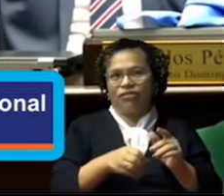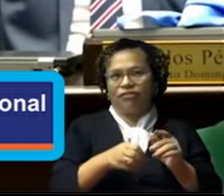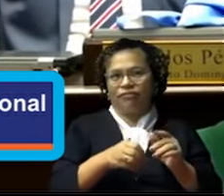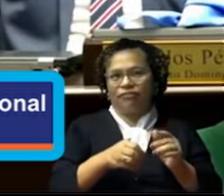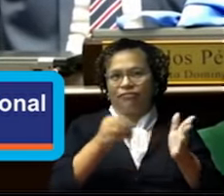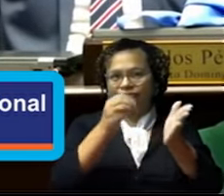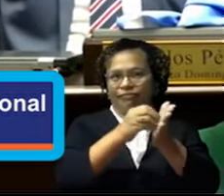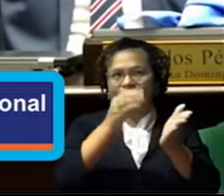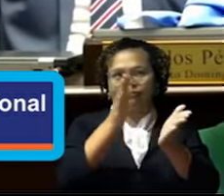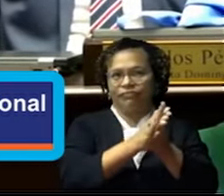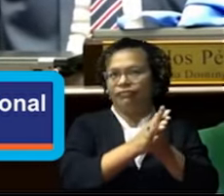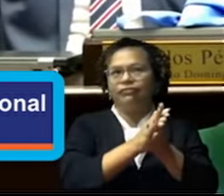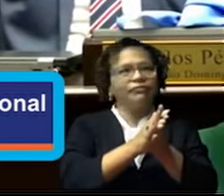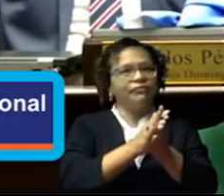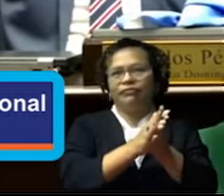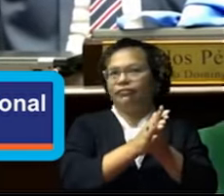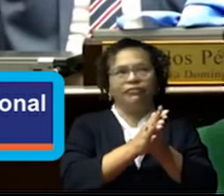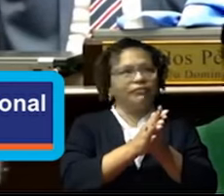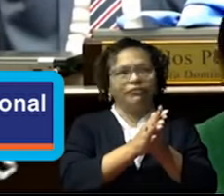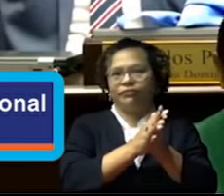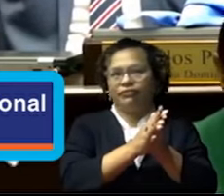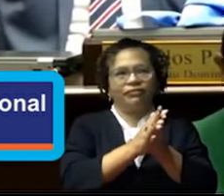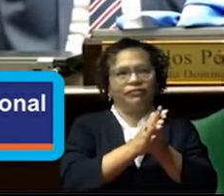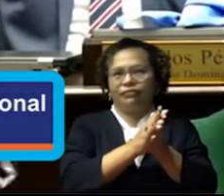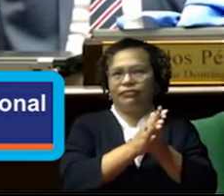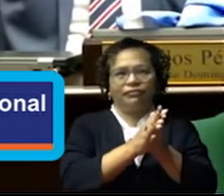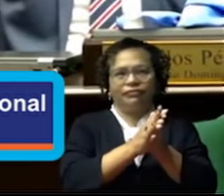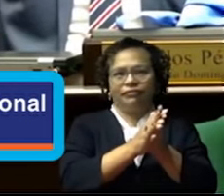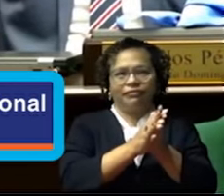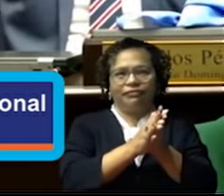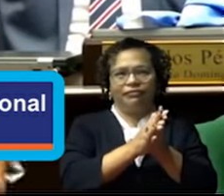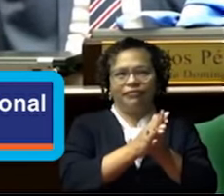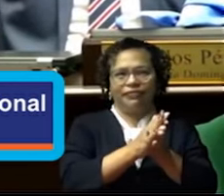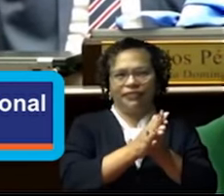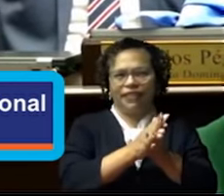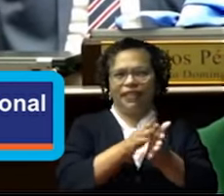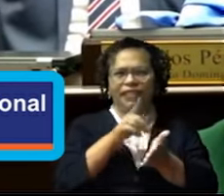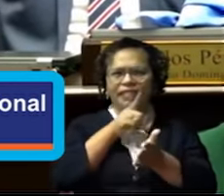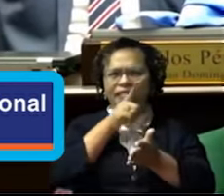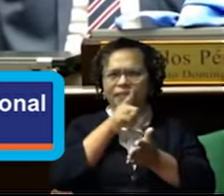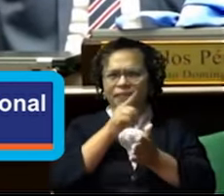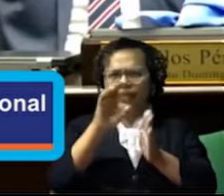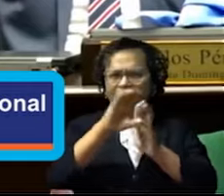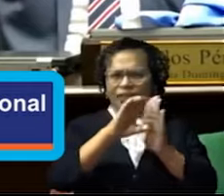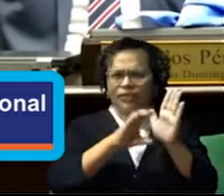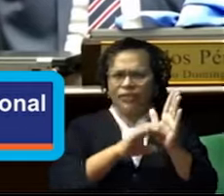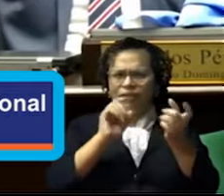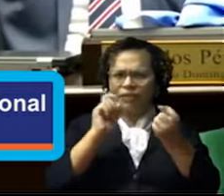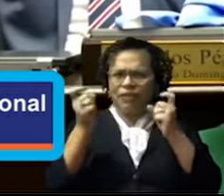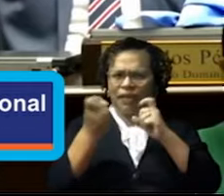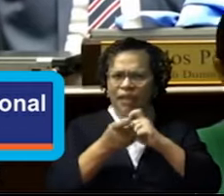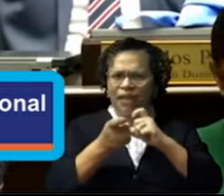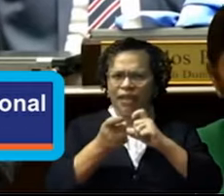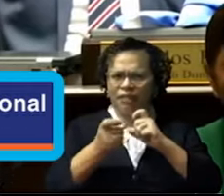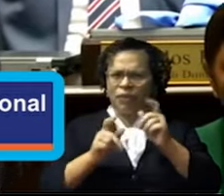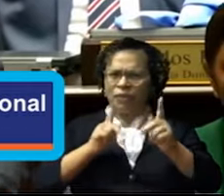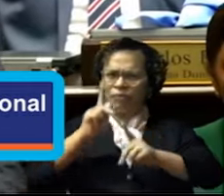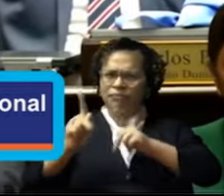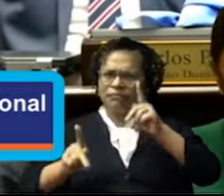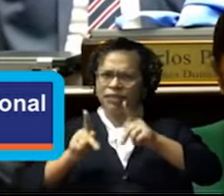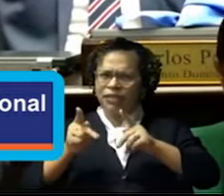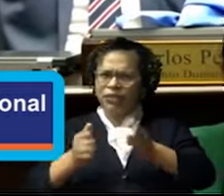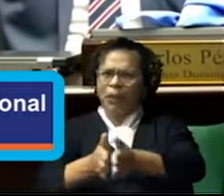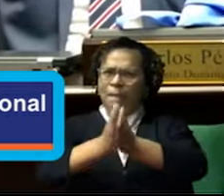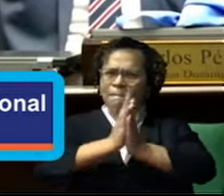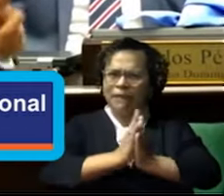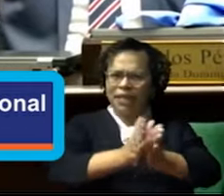Eso es lo que está pasando aquí. Entonces, no es verdad que esta reforma la ha pedido el pueblo, la ha pedido nadie. Viene a ser un capricho